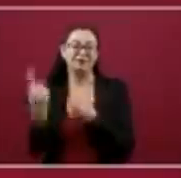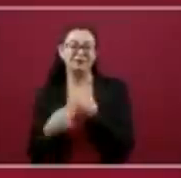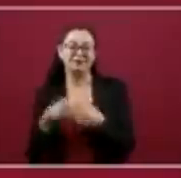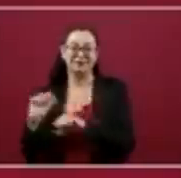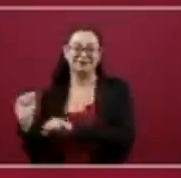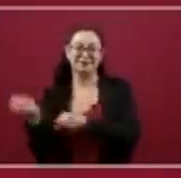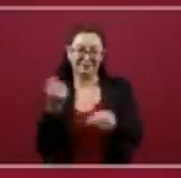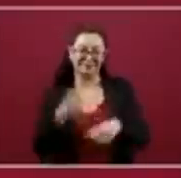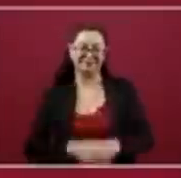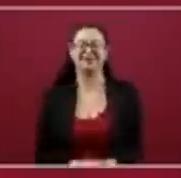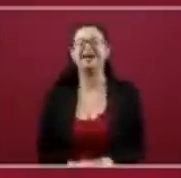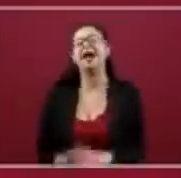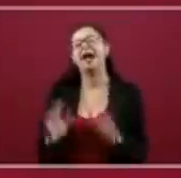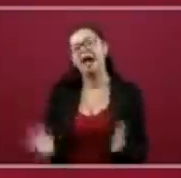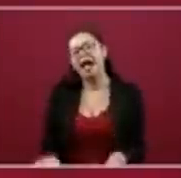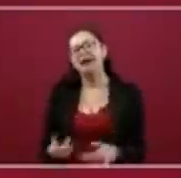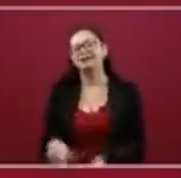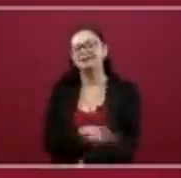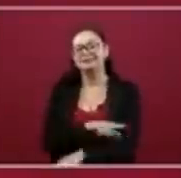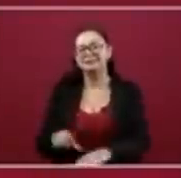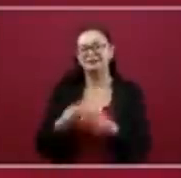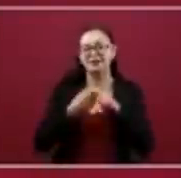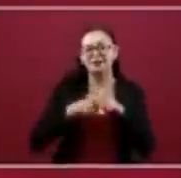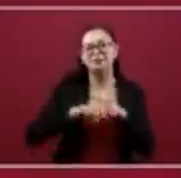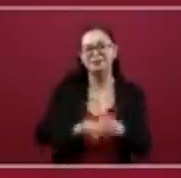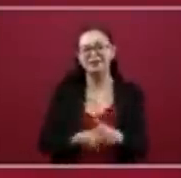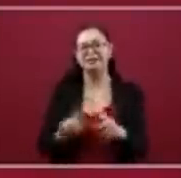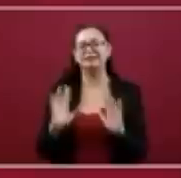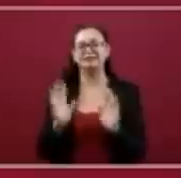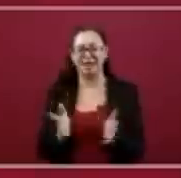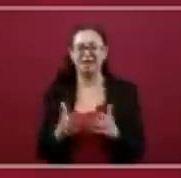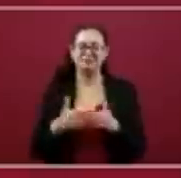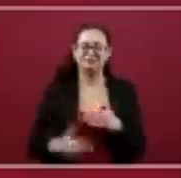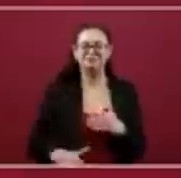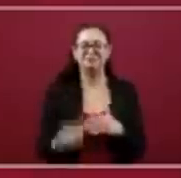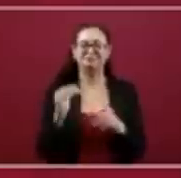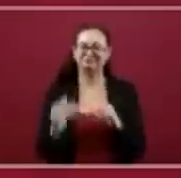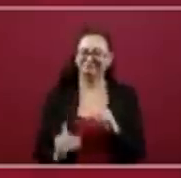temporada y estamos arriba,